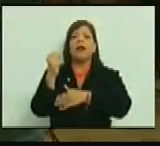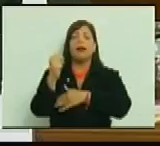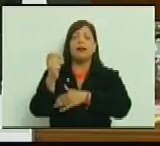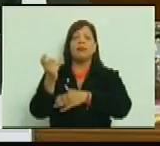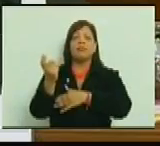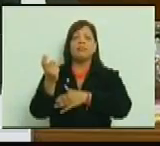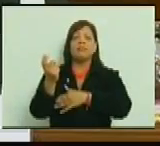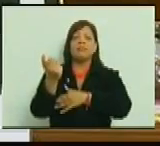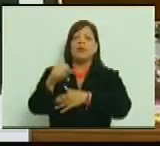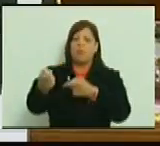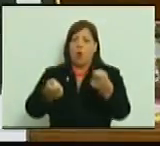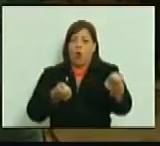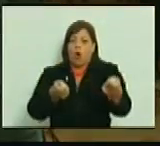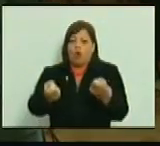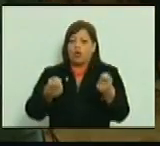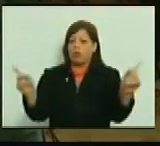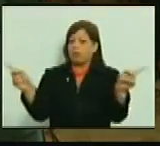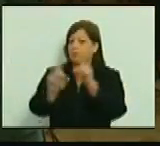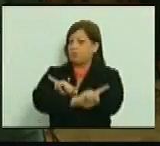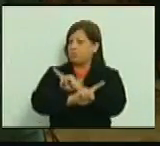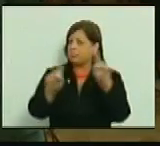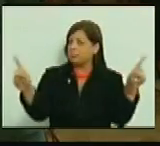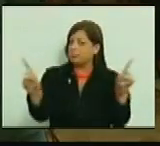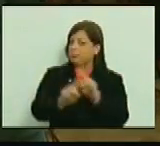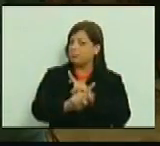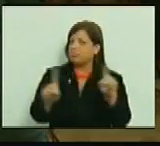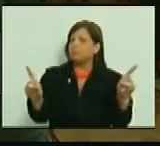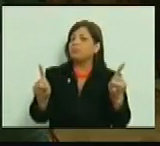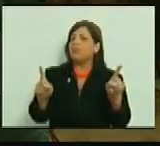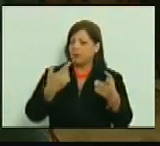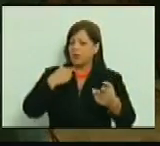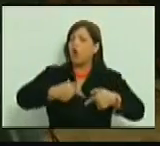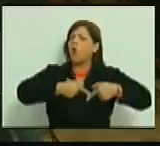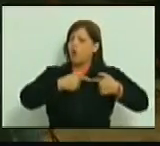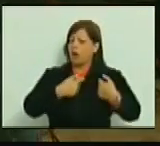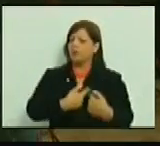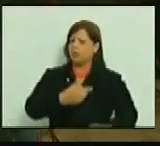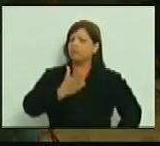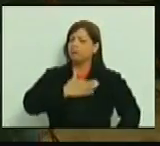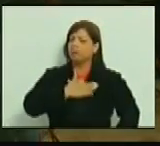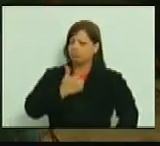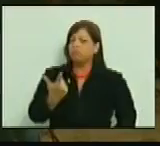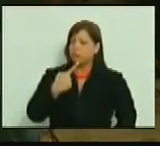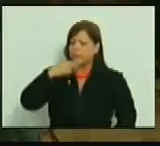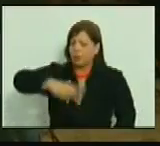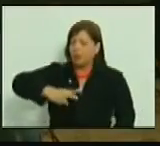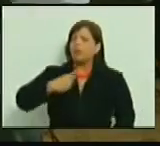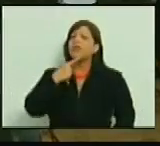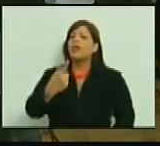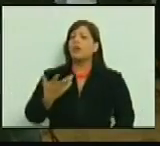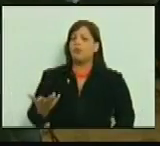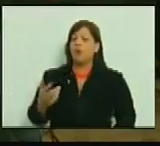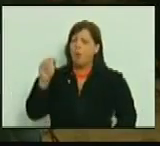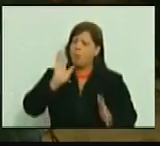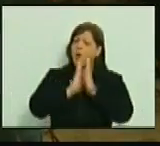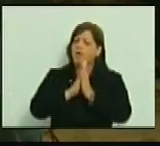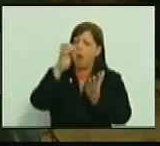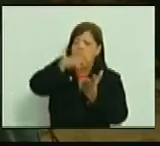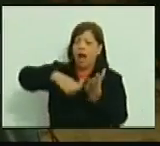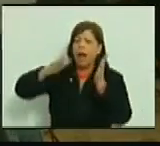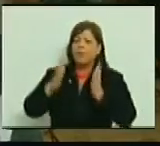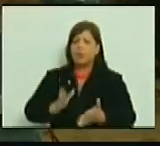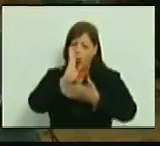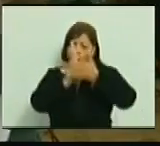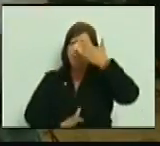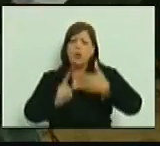que no sea el monopolio que se ha creado, pues, muchas, y lo digo de corazón, que aquí también esté un campesino